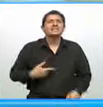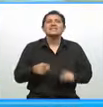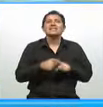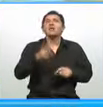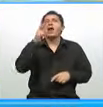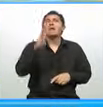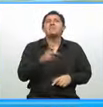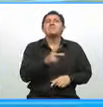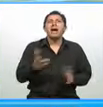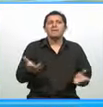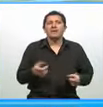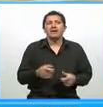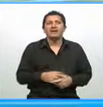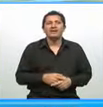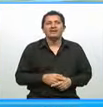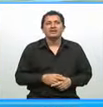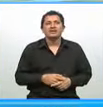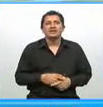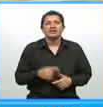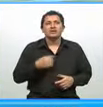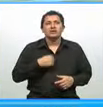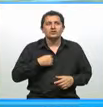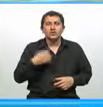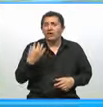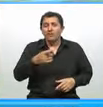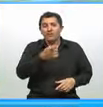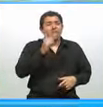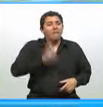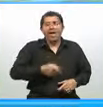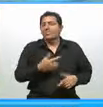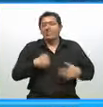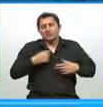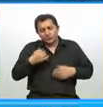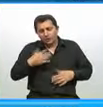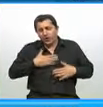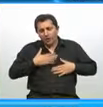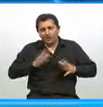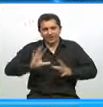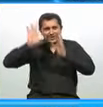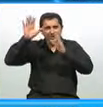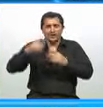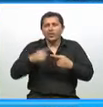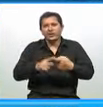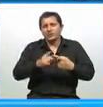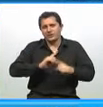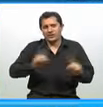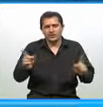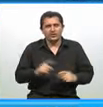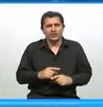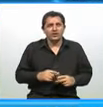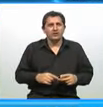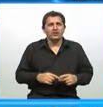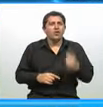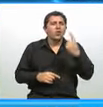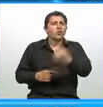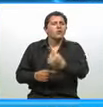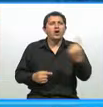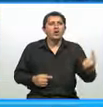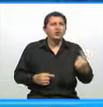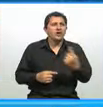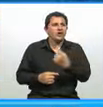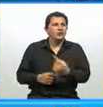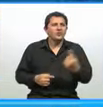no, digamos, él dice que tire yo, tengo que tirar yo, se discute. Vamos a hacer algo, un doble cada uno, un doble cada